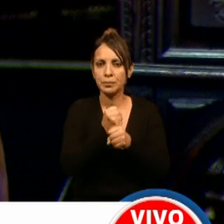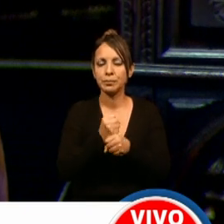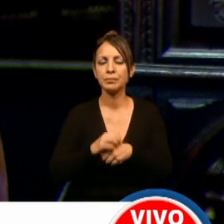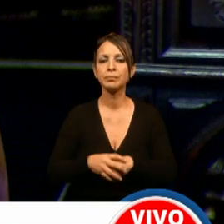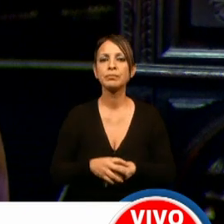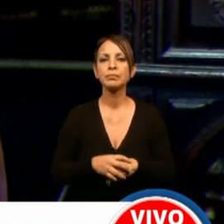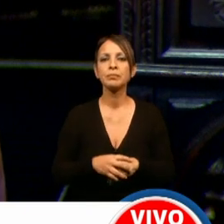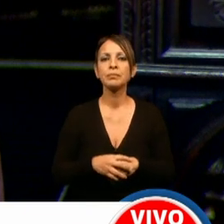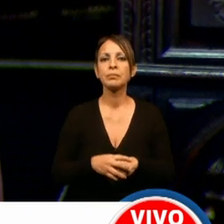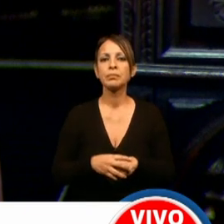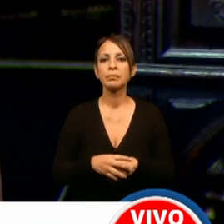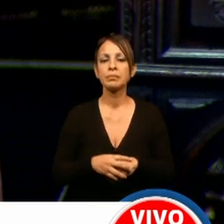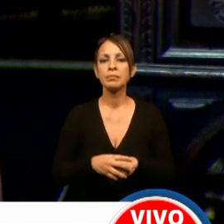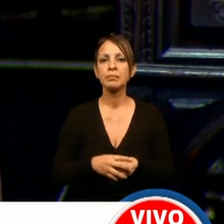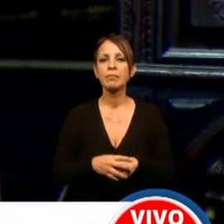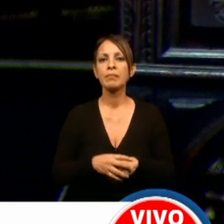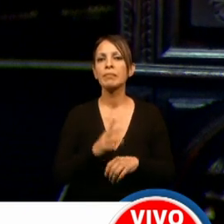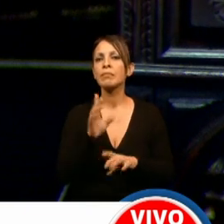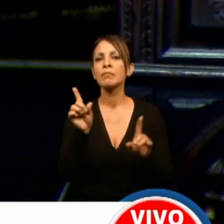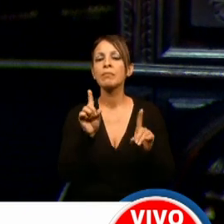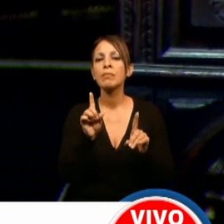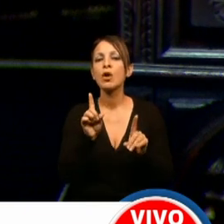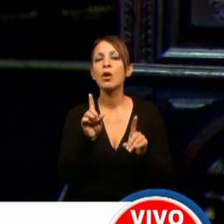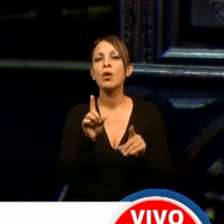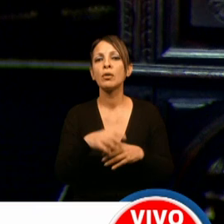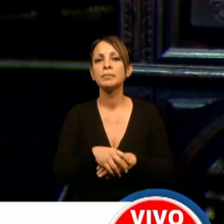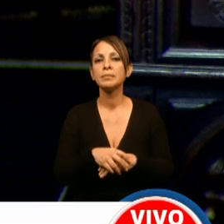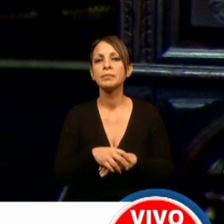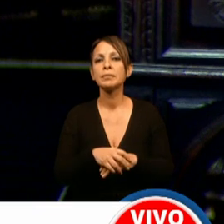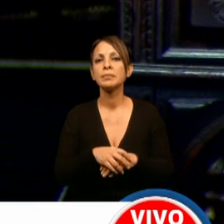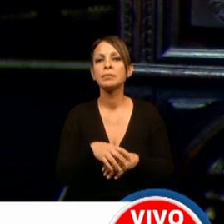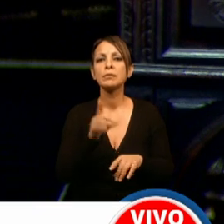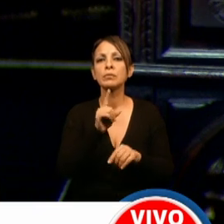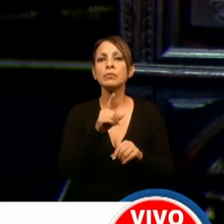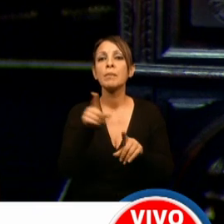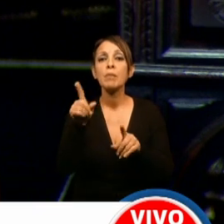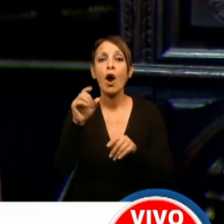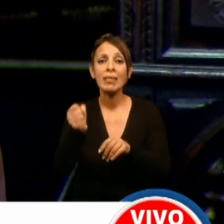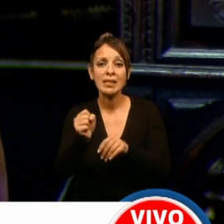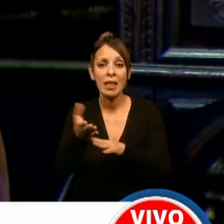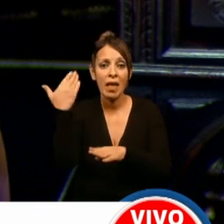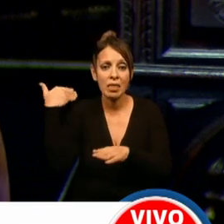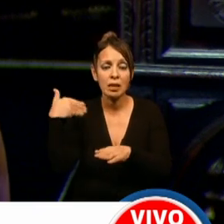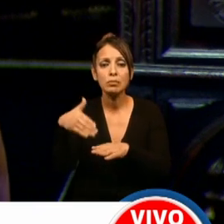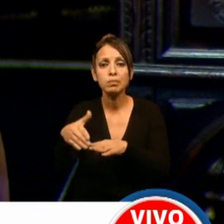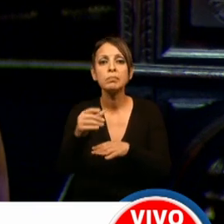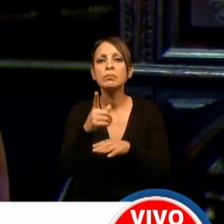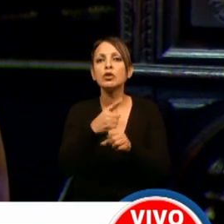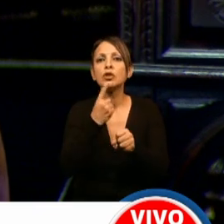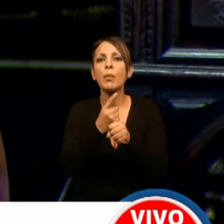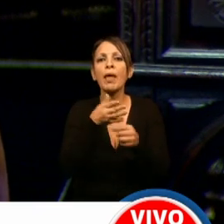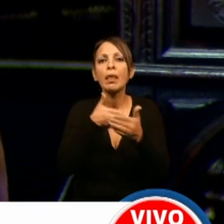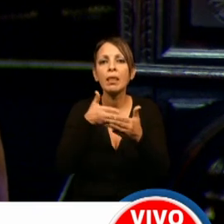puesto laboral no podrán representar un obstáculo para el ingreso y permanencia en el empleo